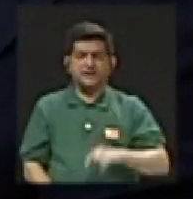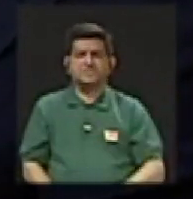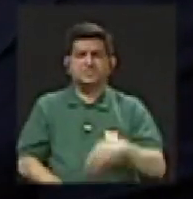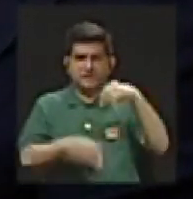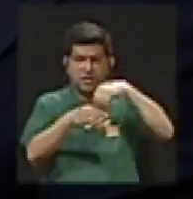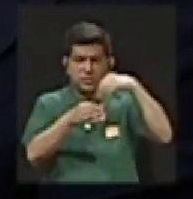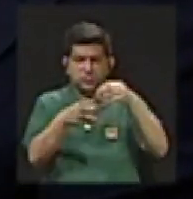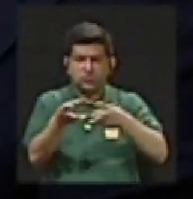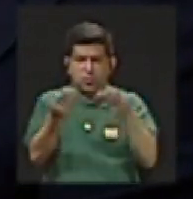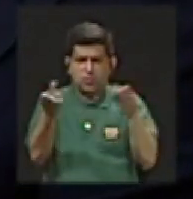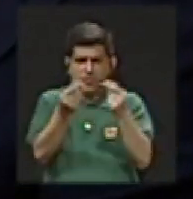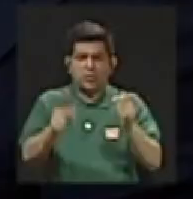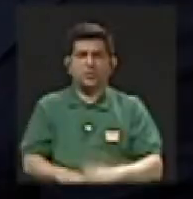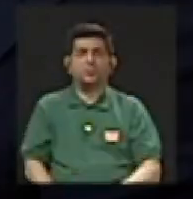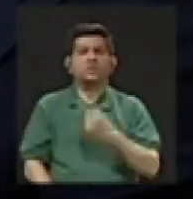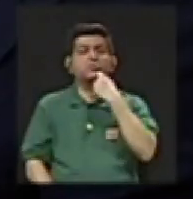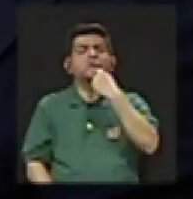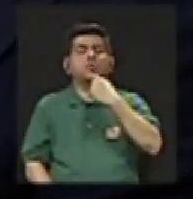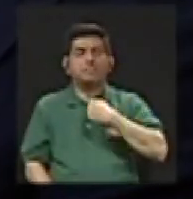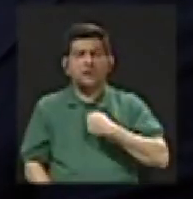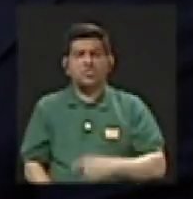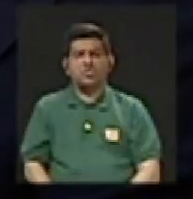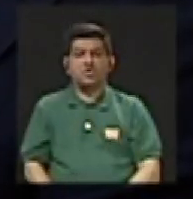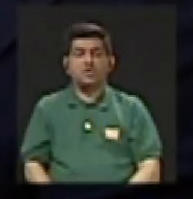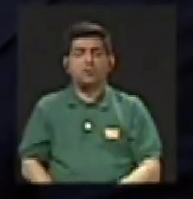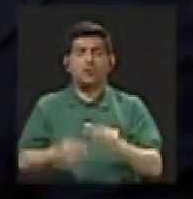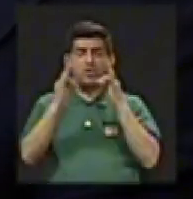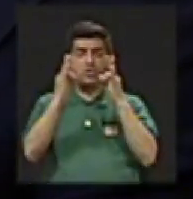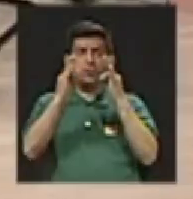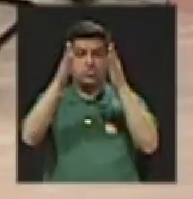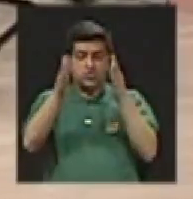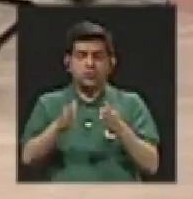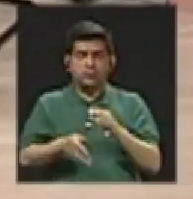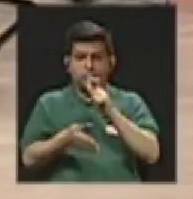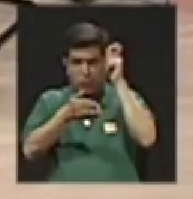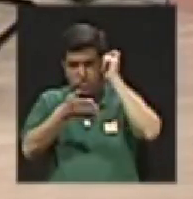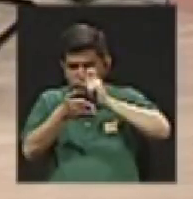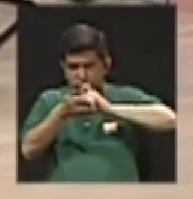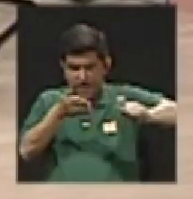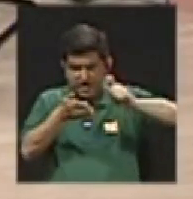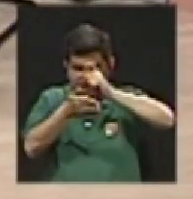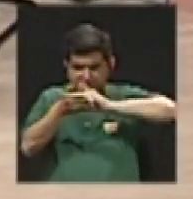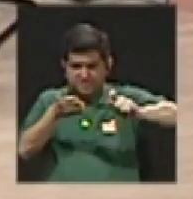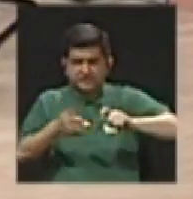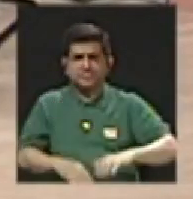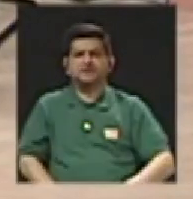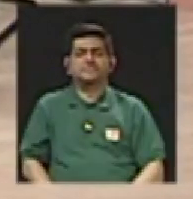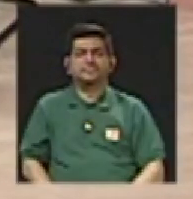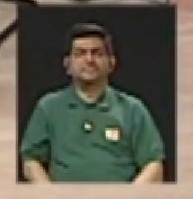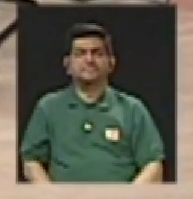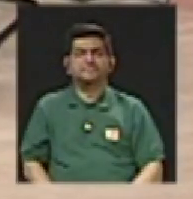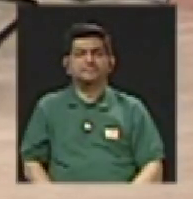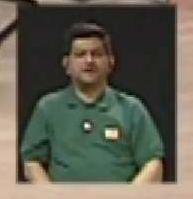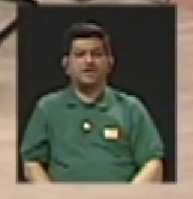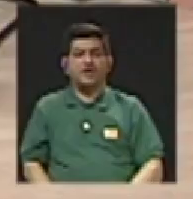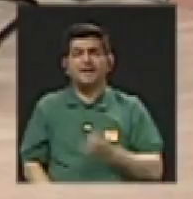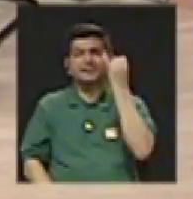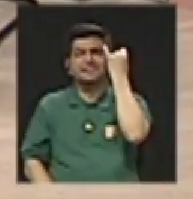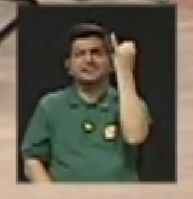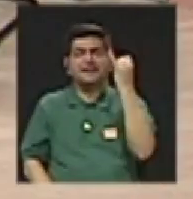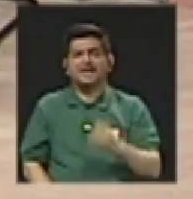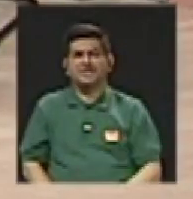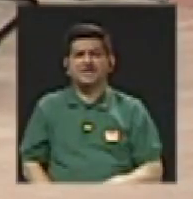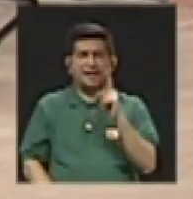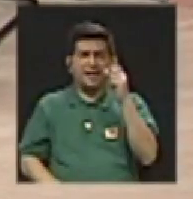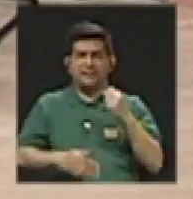sencillos, por lo menos como me lo explicó mi tutor de tesis, es básicamente el concepto de una